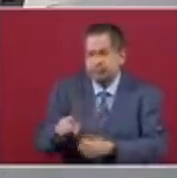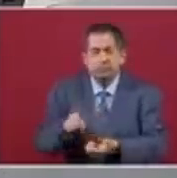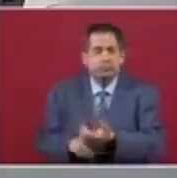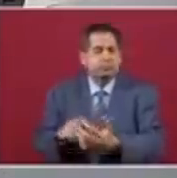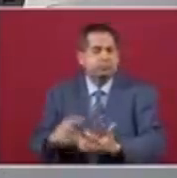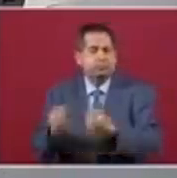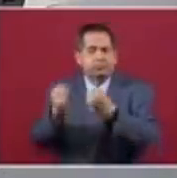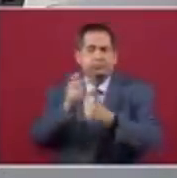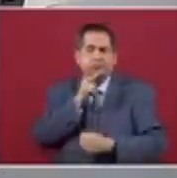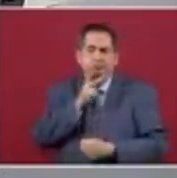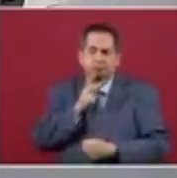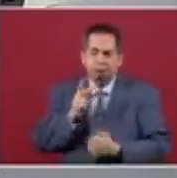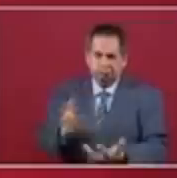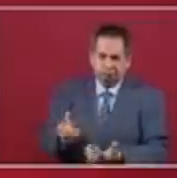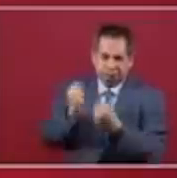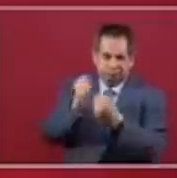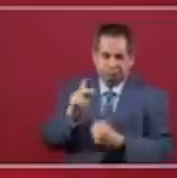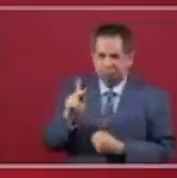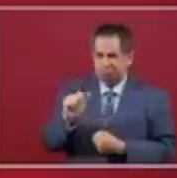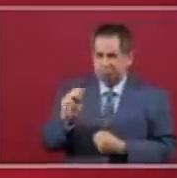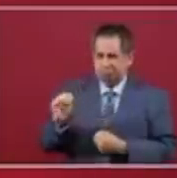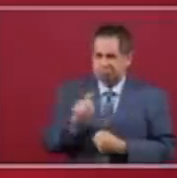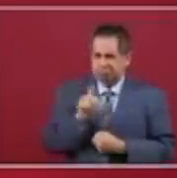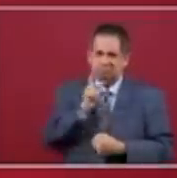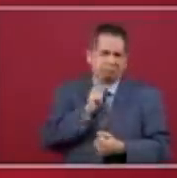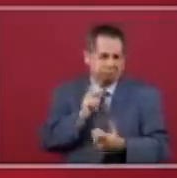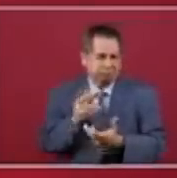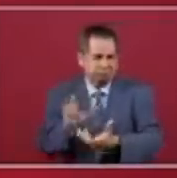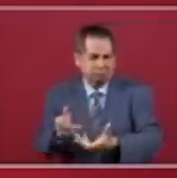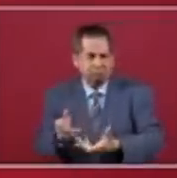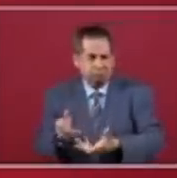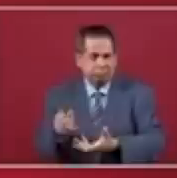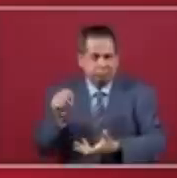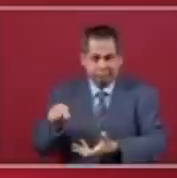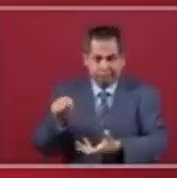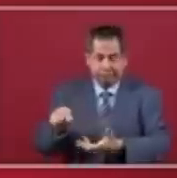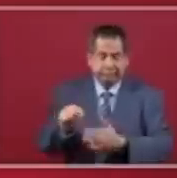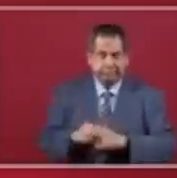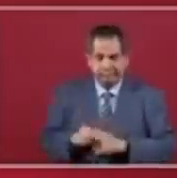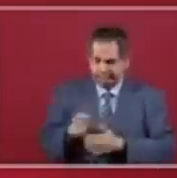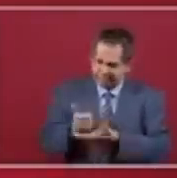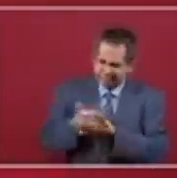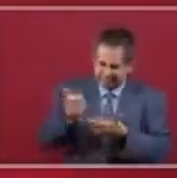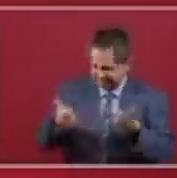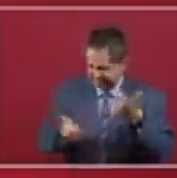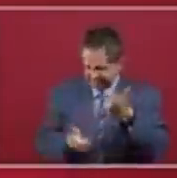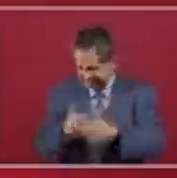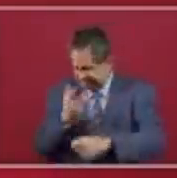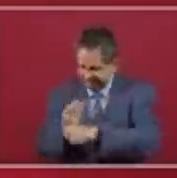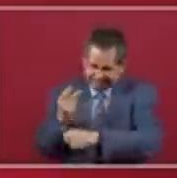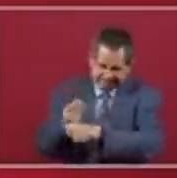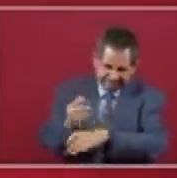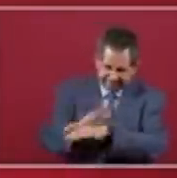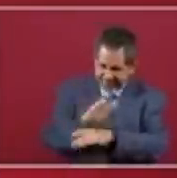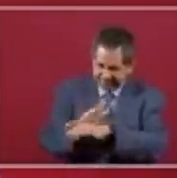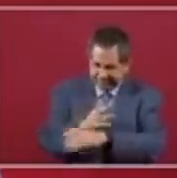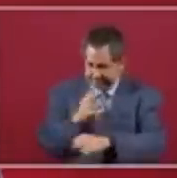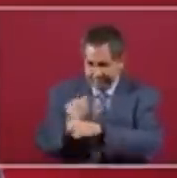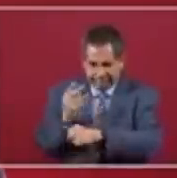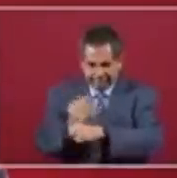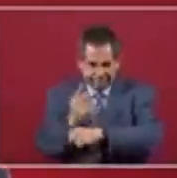rescatar a Pemex. Se está invirtiendo como nunca en los últimos tiempos